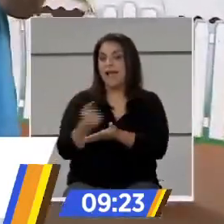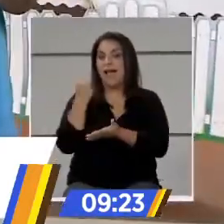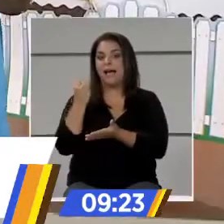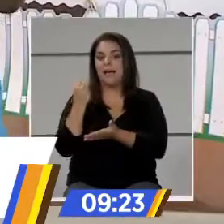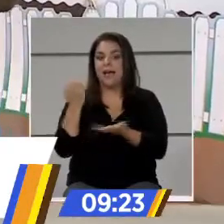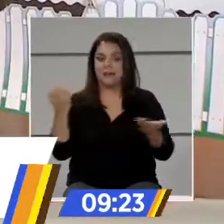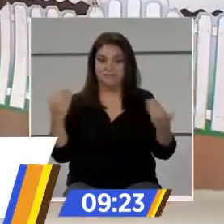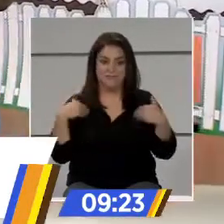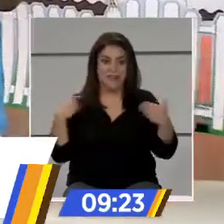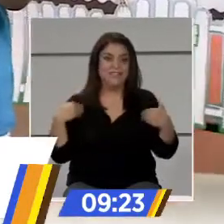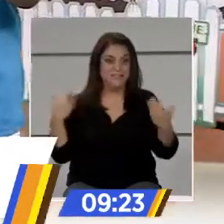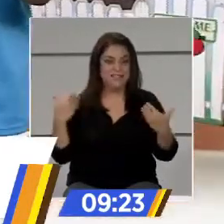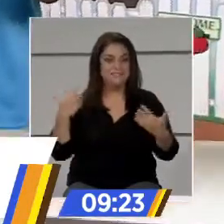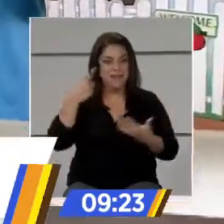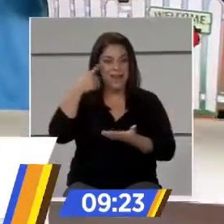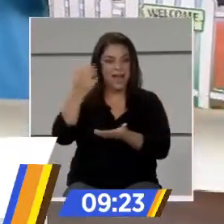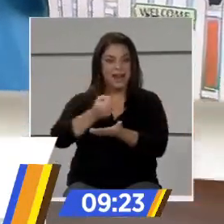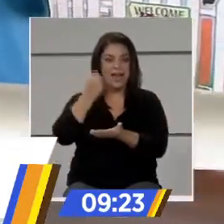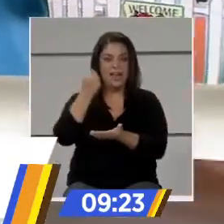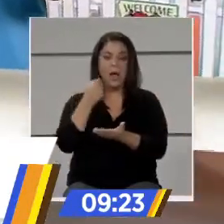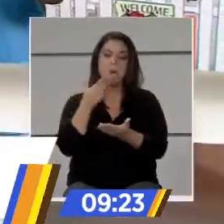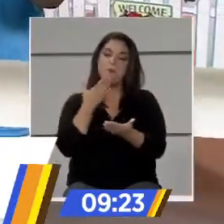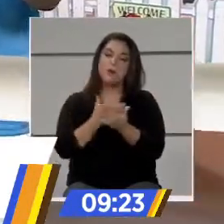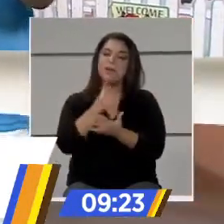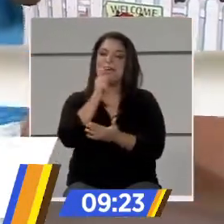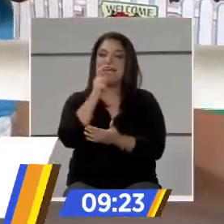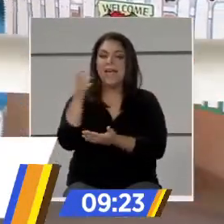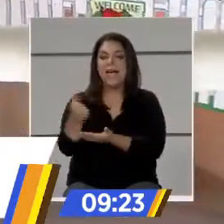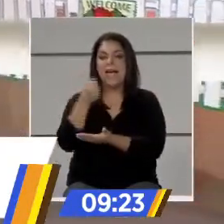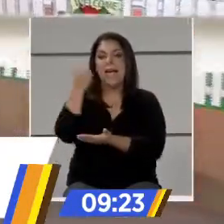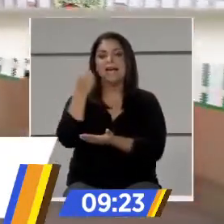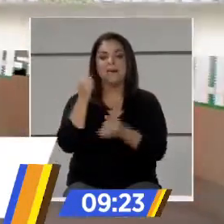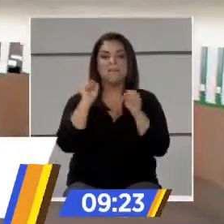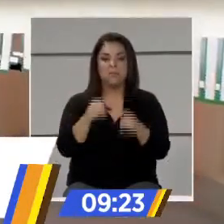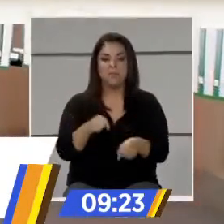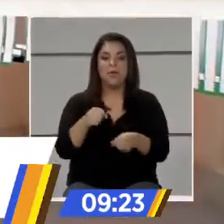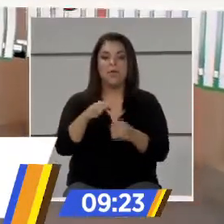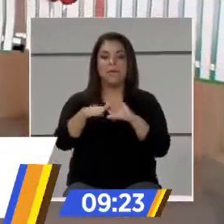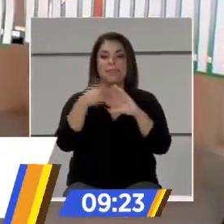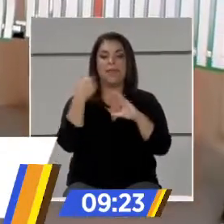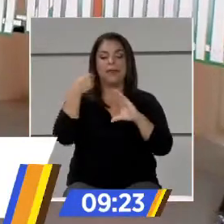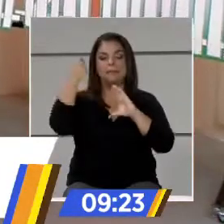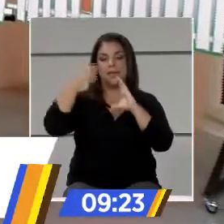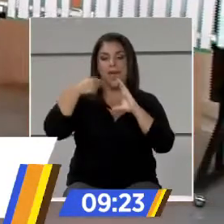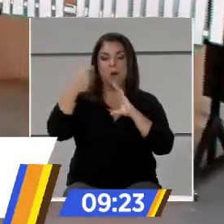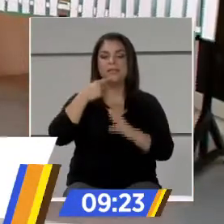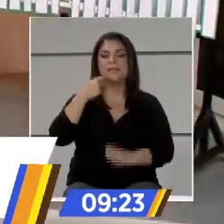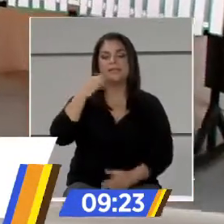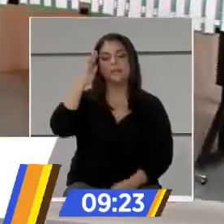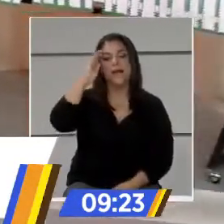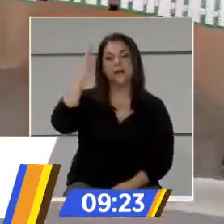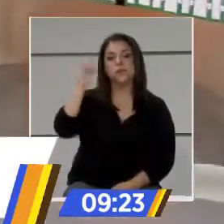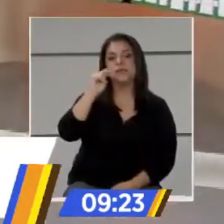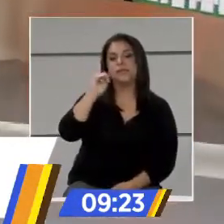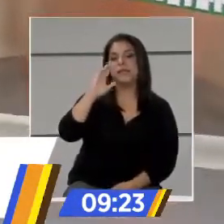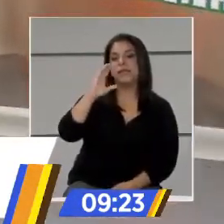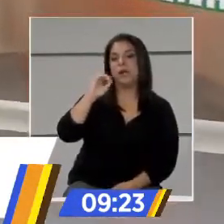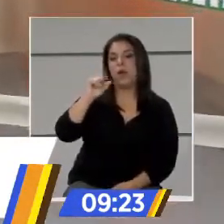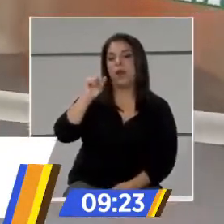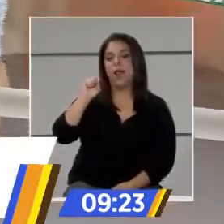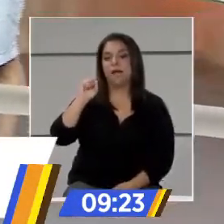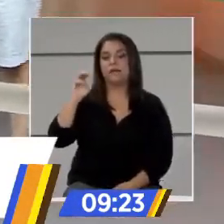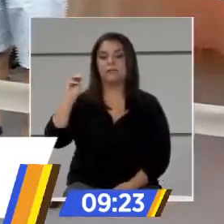mande un videito. Bueno, exacto. El que se lo vaya a ganar, que nos mande un videito bien lindo. Maylin Córdoba dice, saludos a Nicolás Mora Herrera en Santa Bárbara